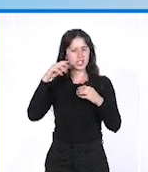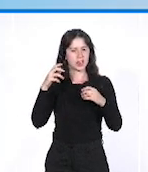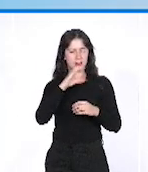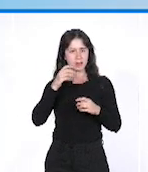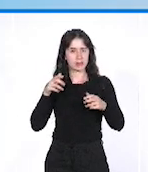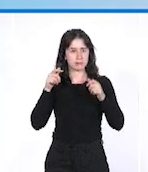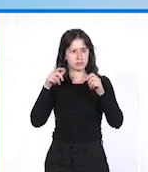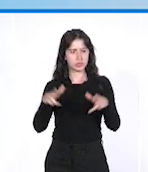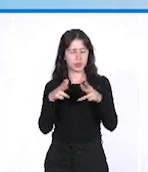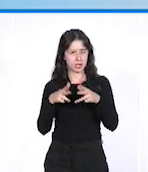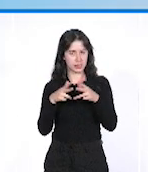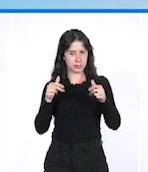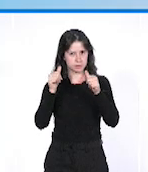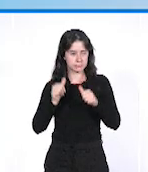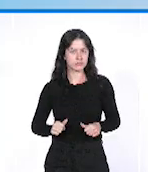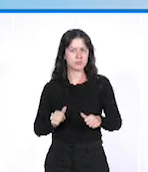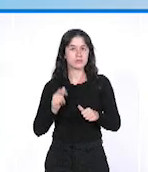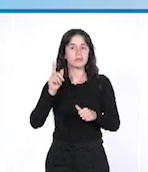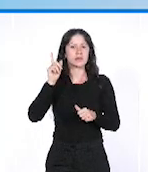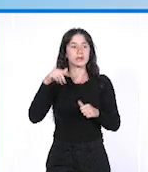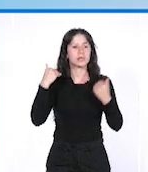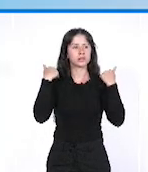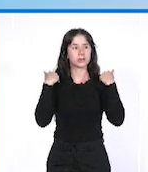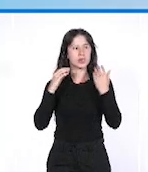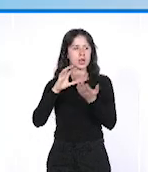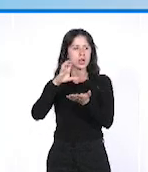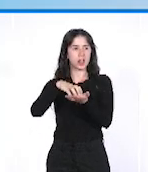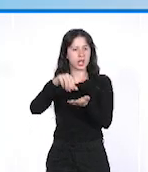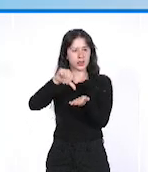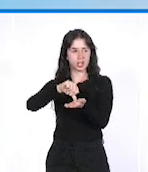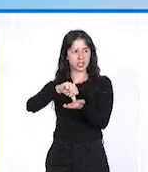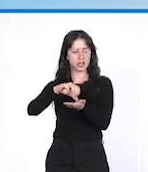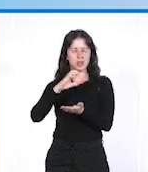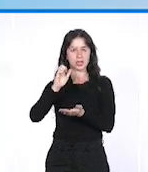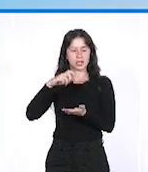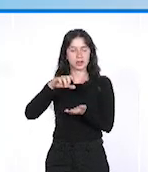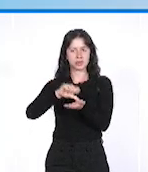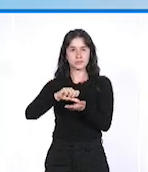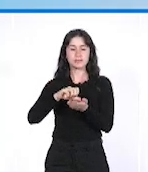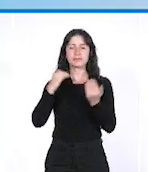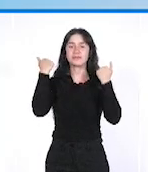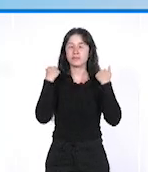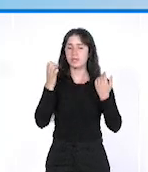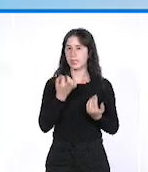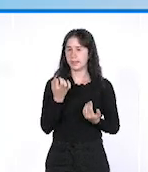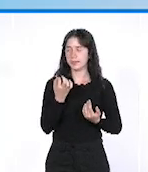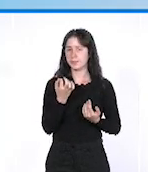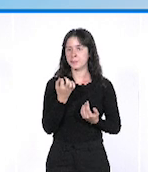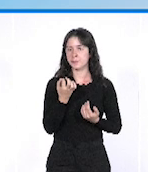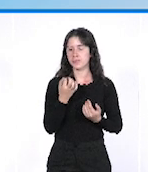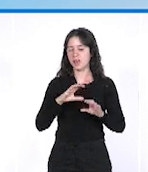organización Aguirre lendar Center alc que le solemos decir y es responsable del equipo de